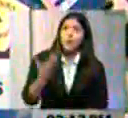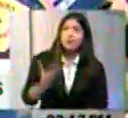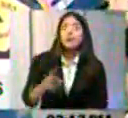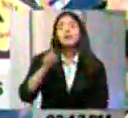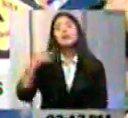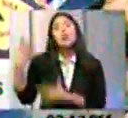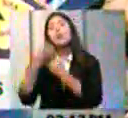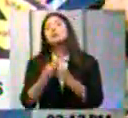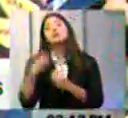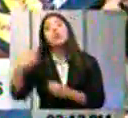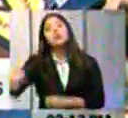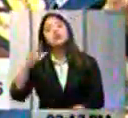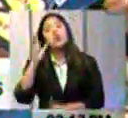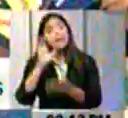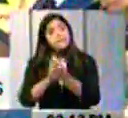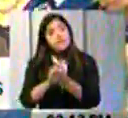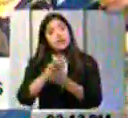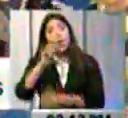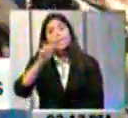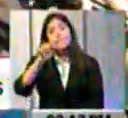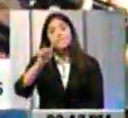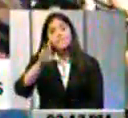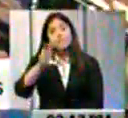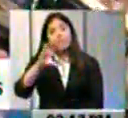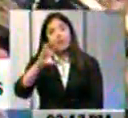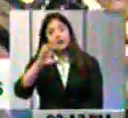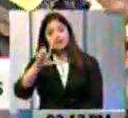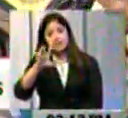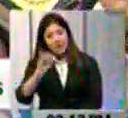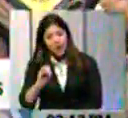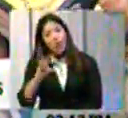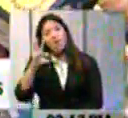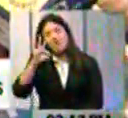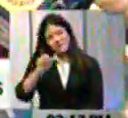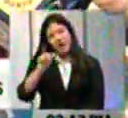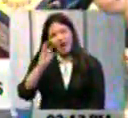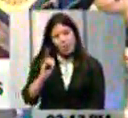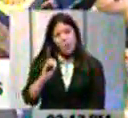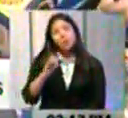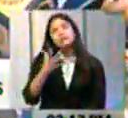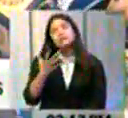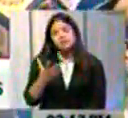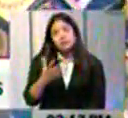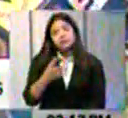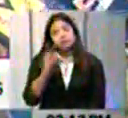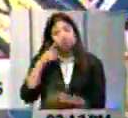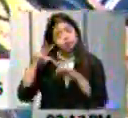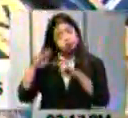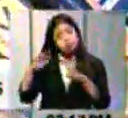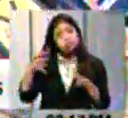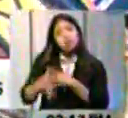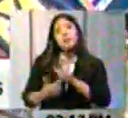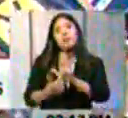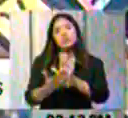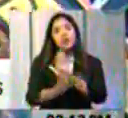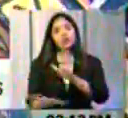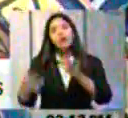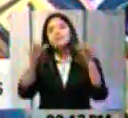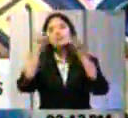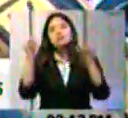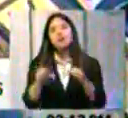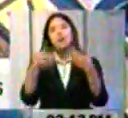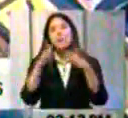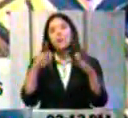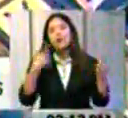amigo Marcelo, representante de la FAO. Bueno, nos estamos analizando y presentando ante el país el sistema popular